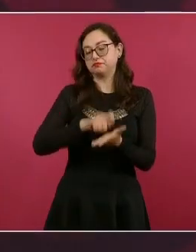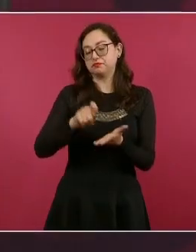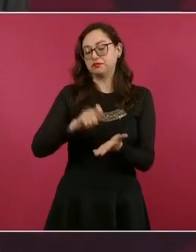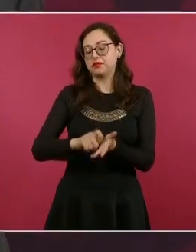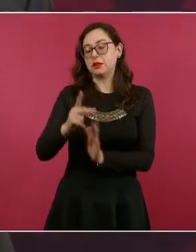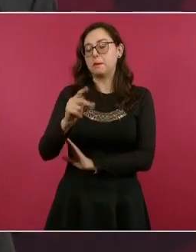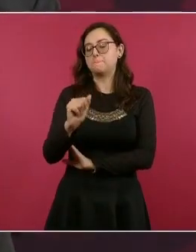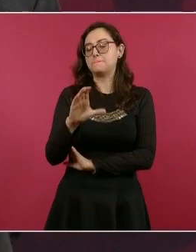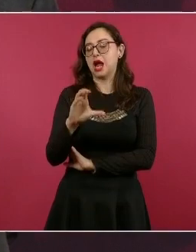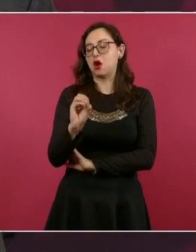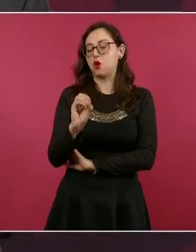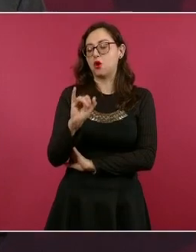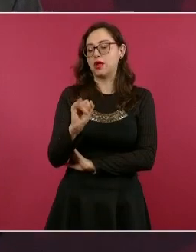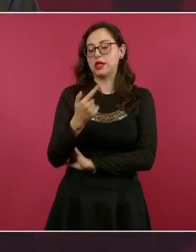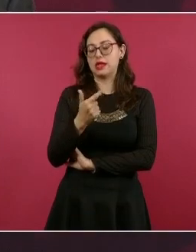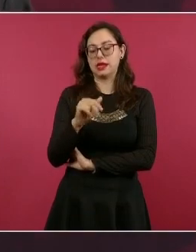México.